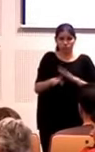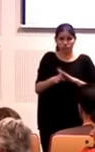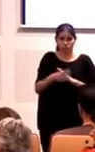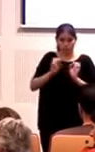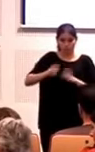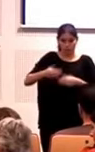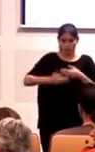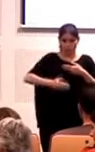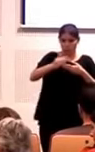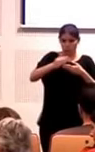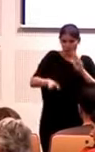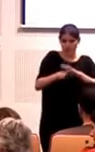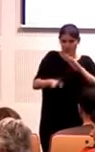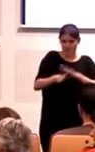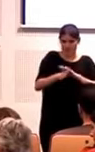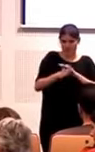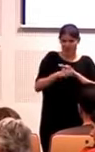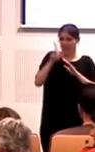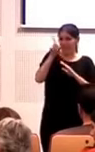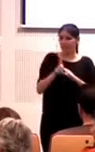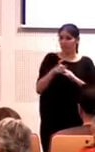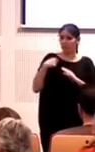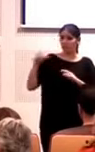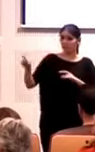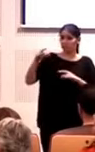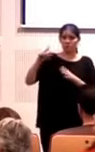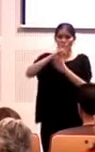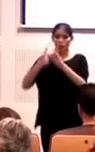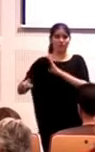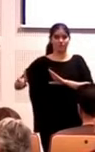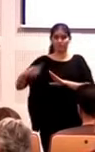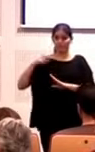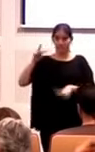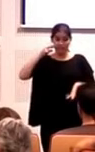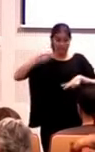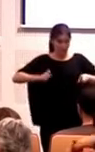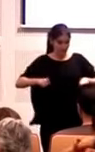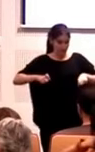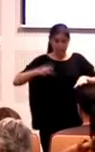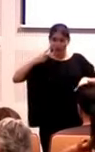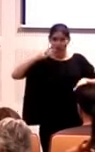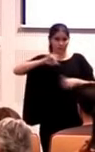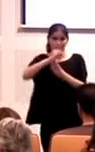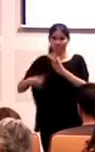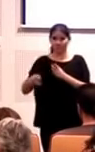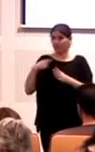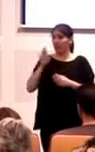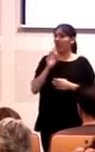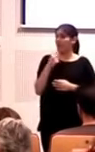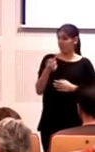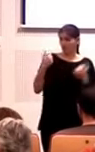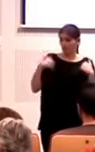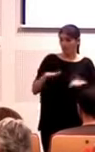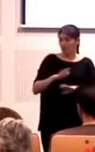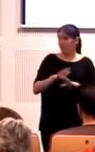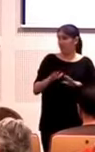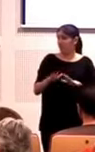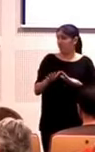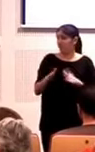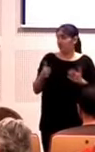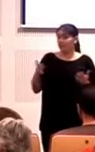tirar, pero huyen cuando te ven en silla de ruedas, lo que habéis comentado vosotros antes.